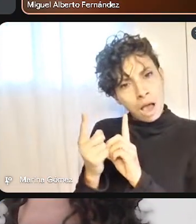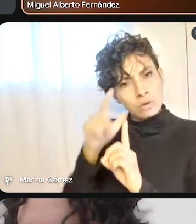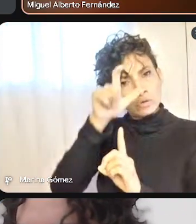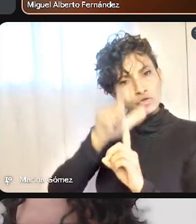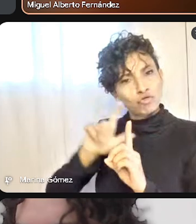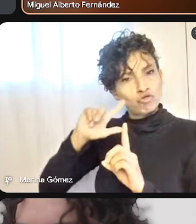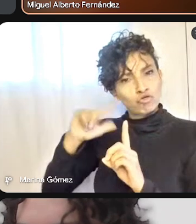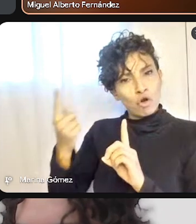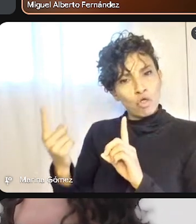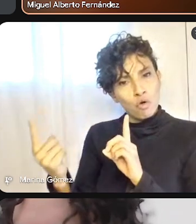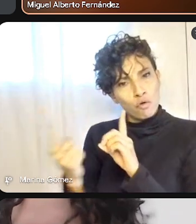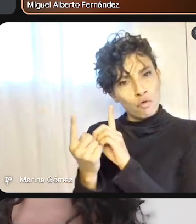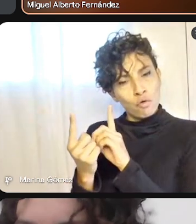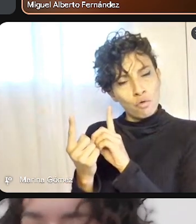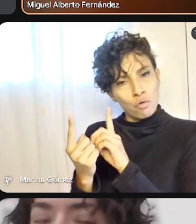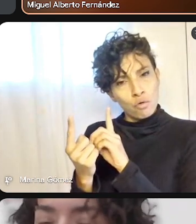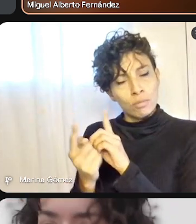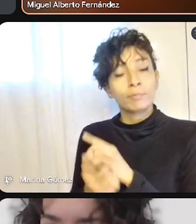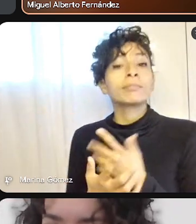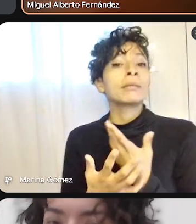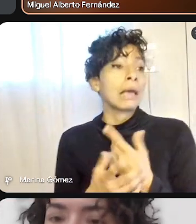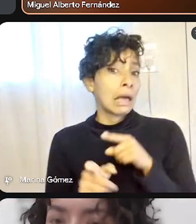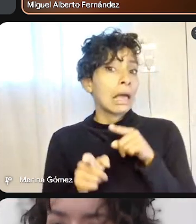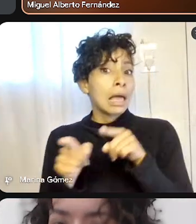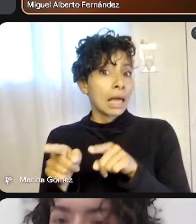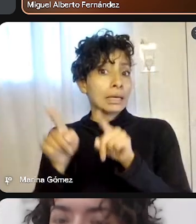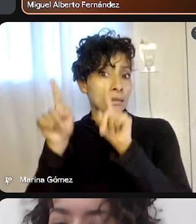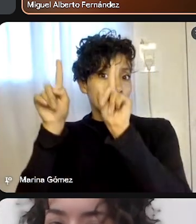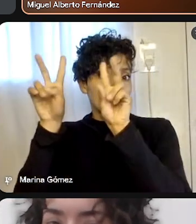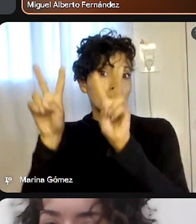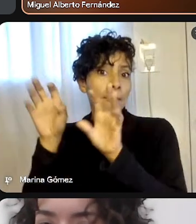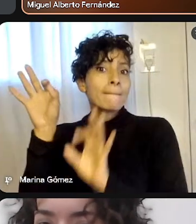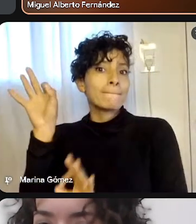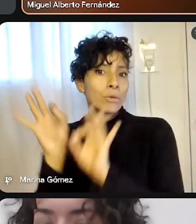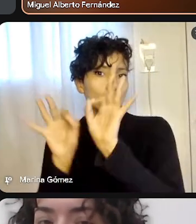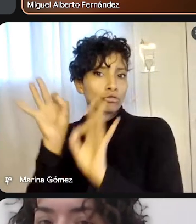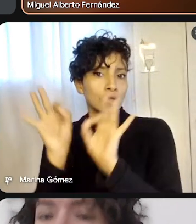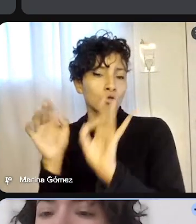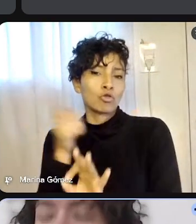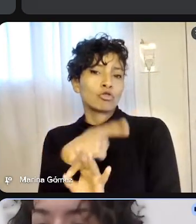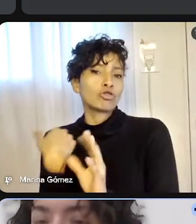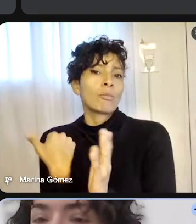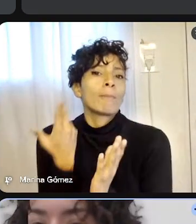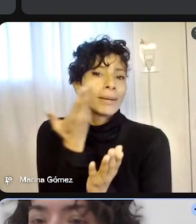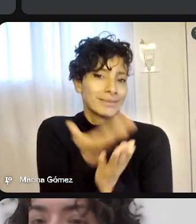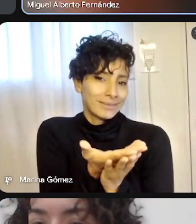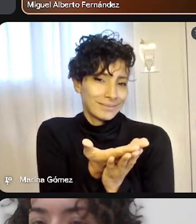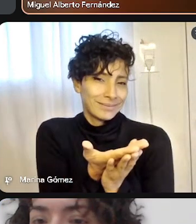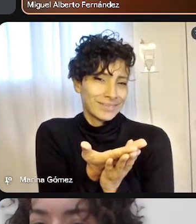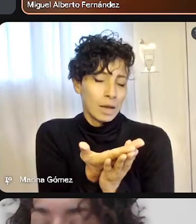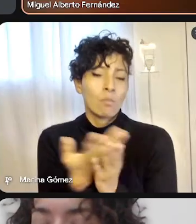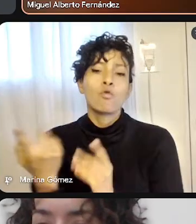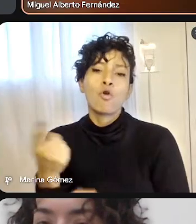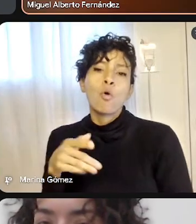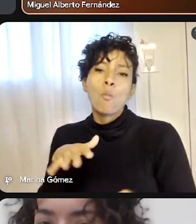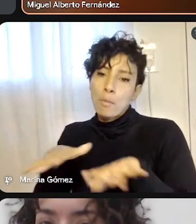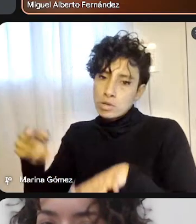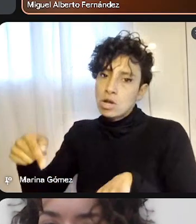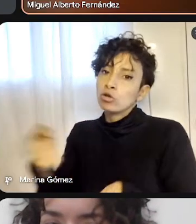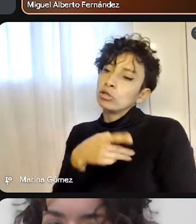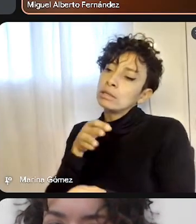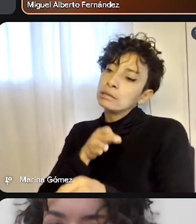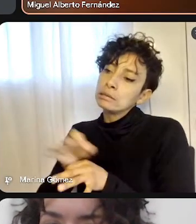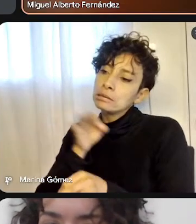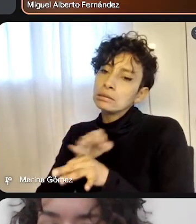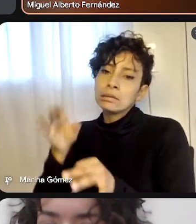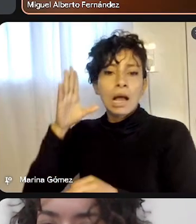sea, ese es el proyecto que presentamos nosotros, que estamos capacitando. Ujú, Todavía es